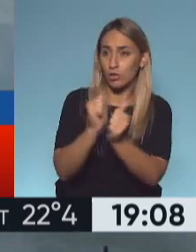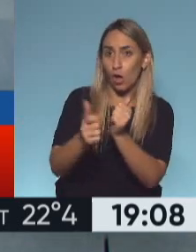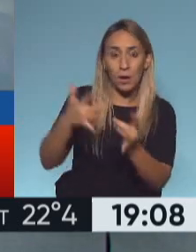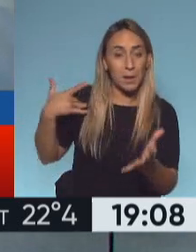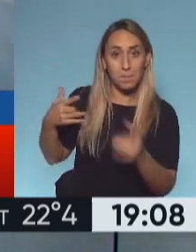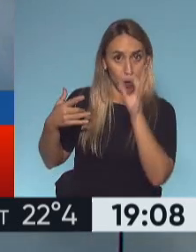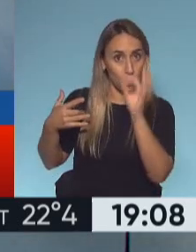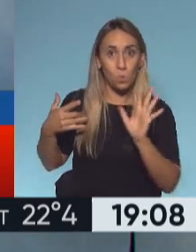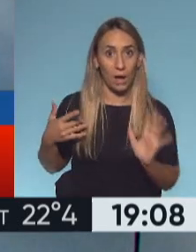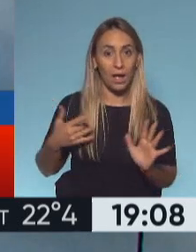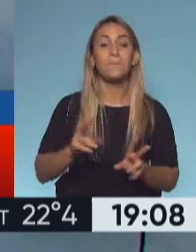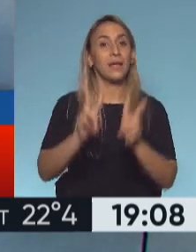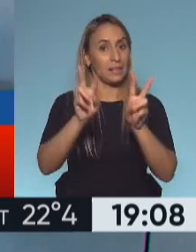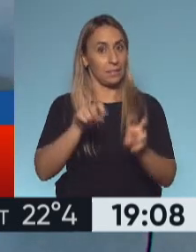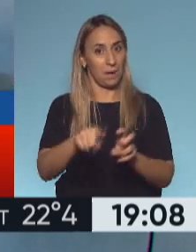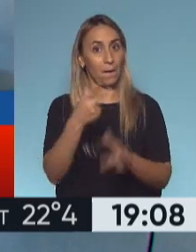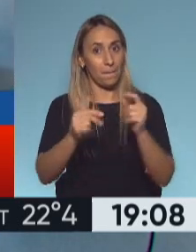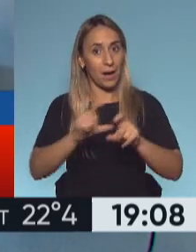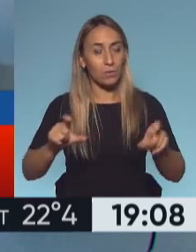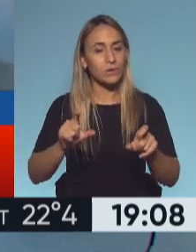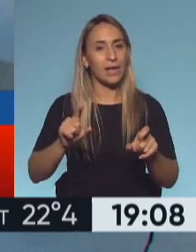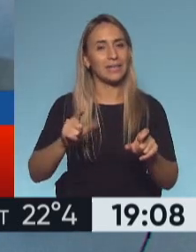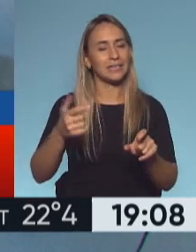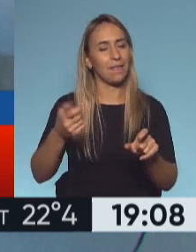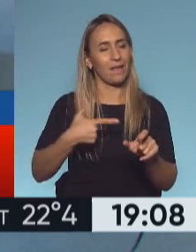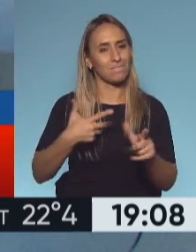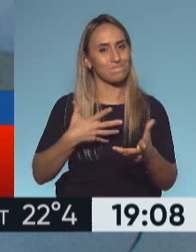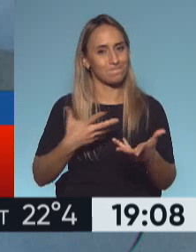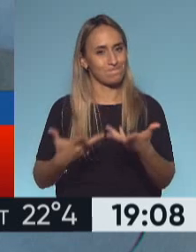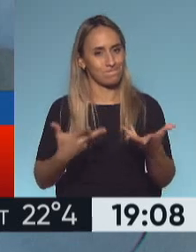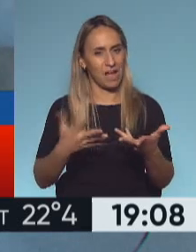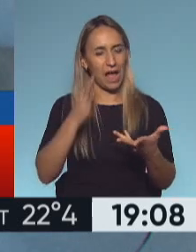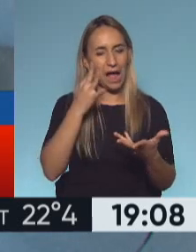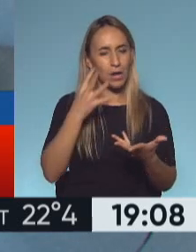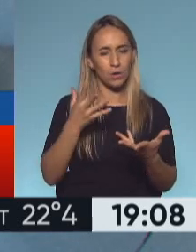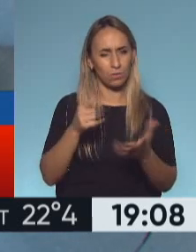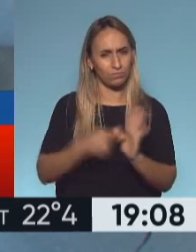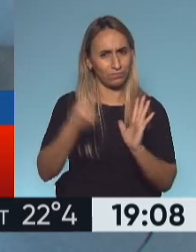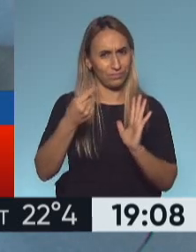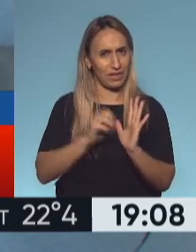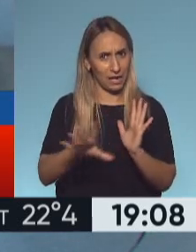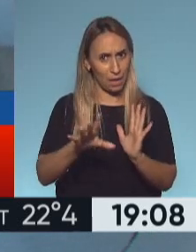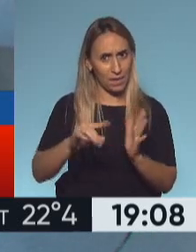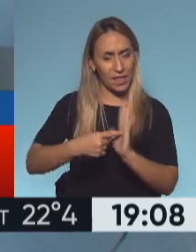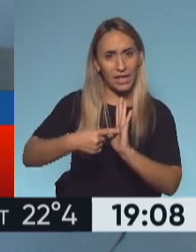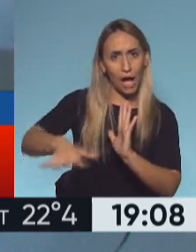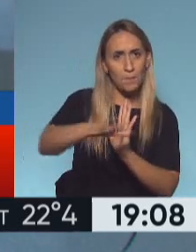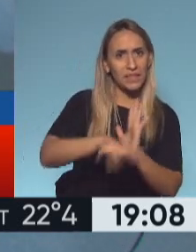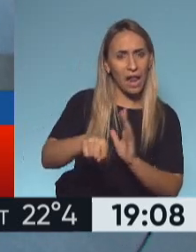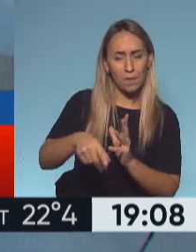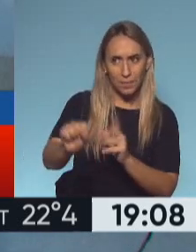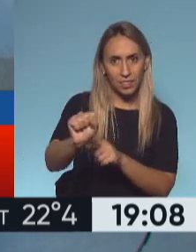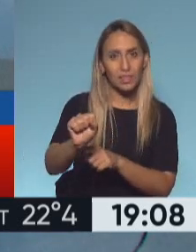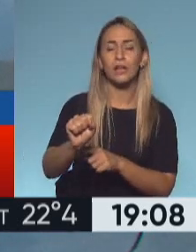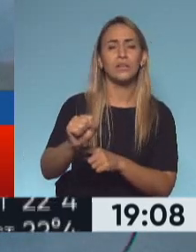justamente el tema vacunas generó algún punto, marca Luana Volnovich, algo muy grave sobre lo que ocurre en la ciudad, ¿no? Hay varios conflictos con la